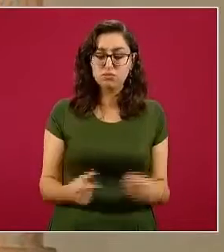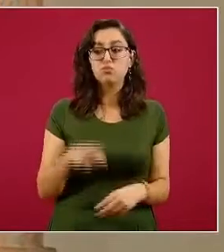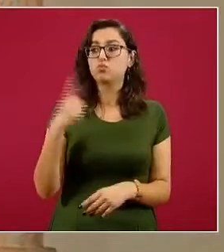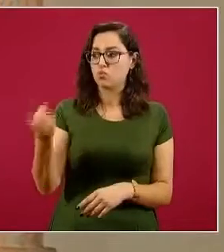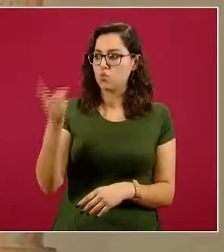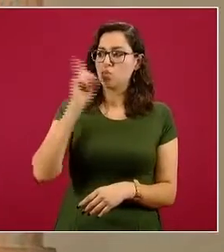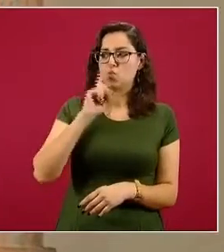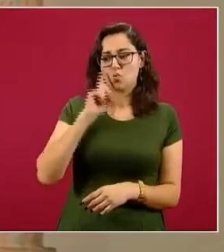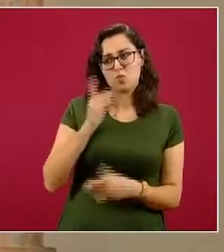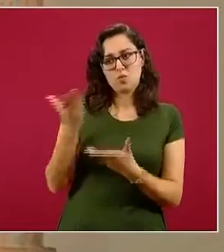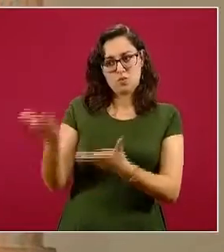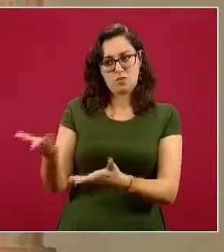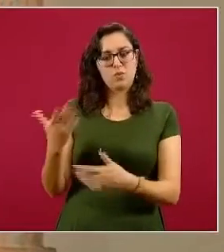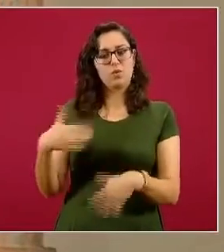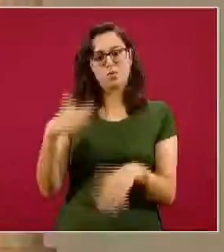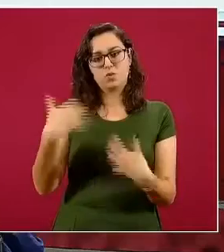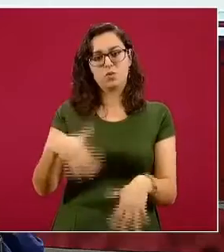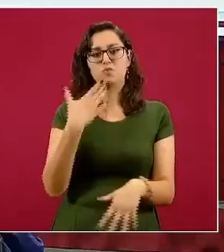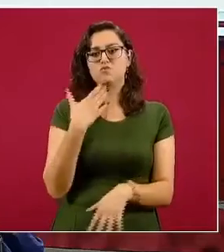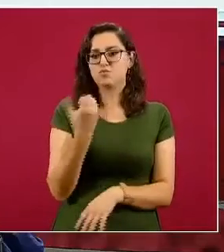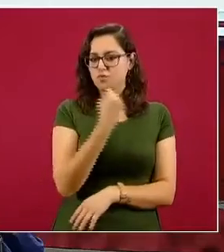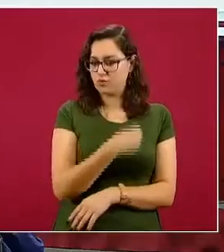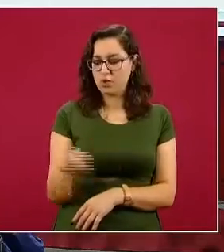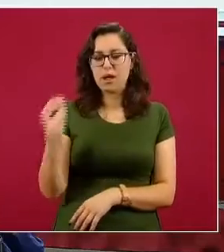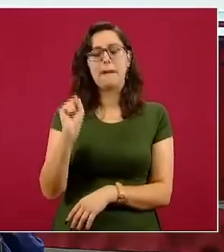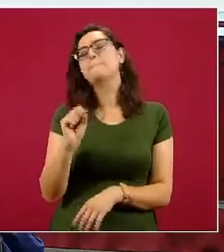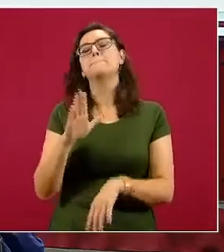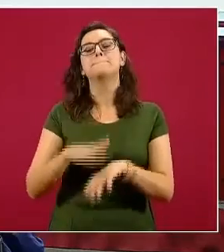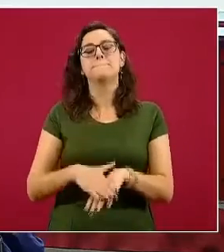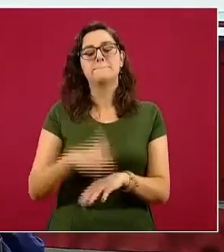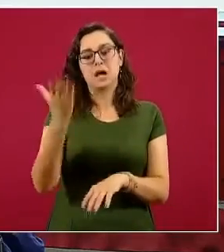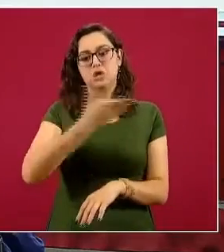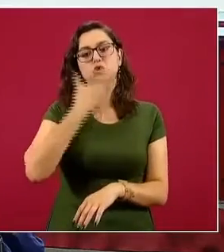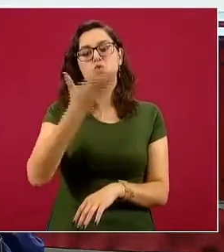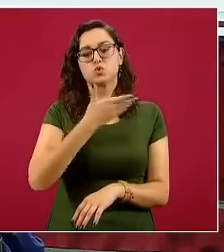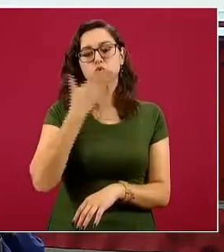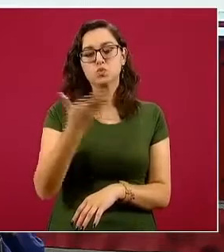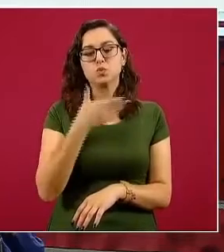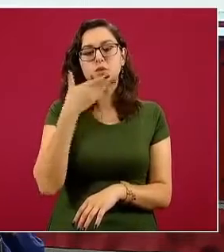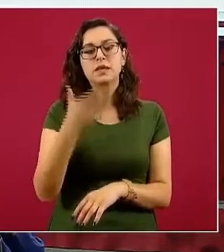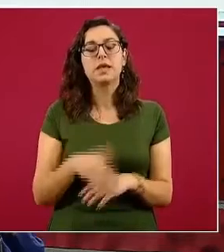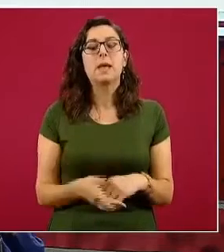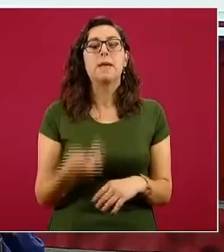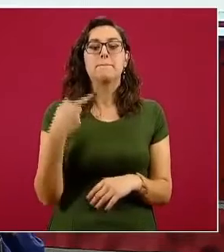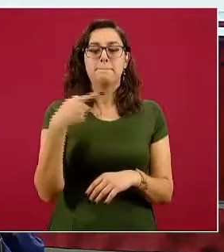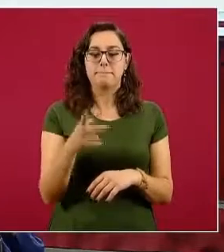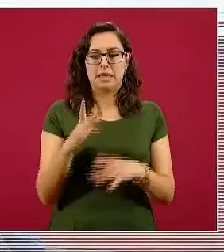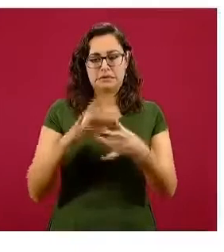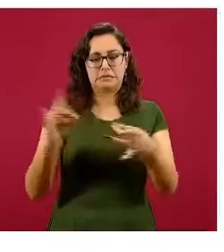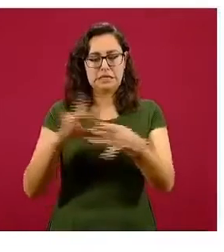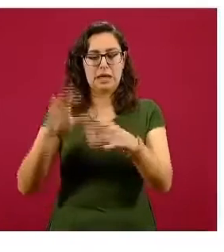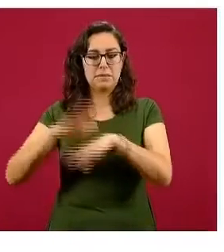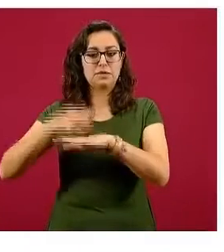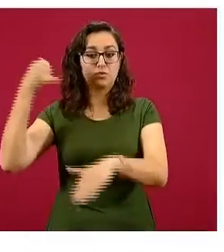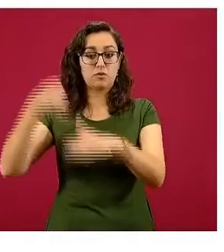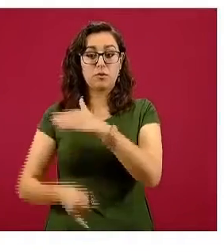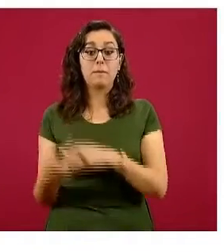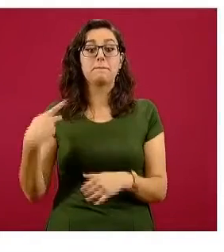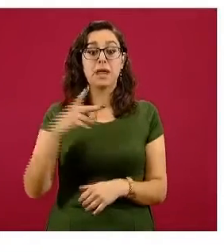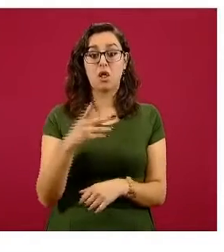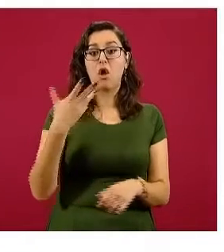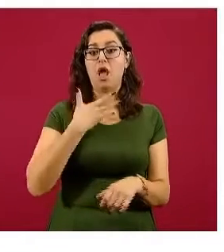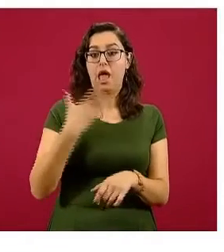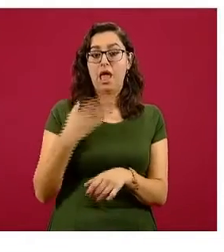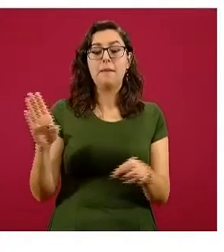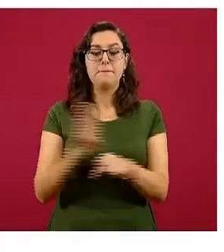experta que tenemos como invitada especial el día de hoy, que nos hablará de ellos, pero sobre todo resaltar estos,